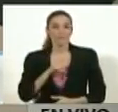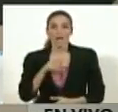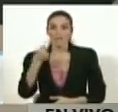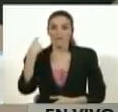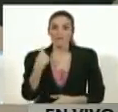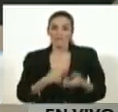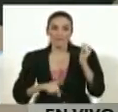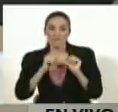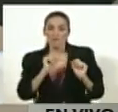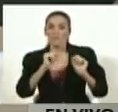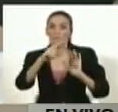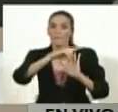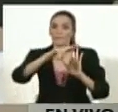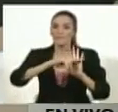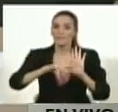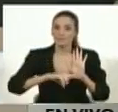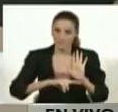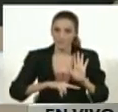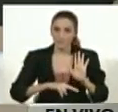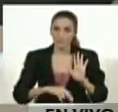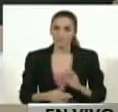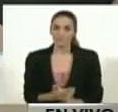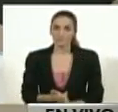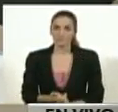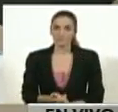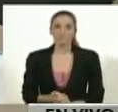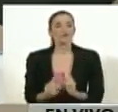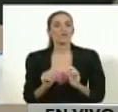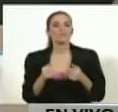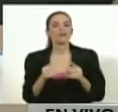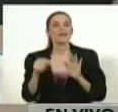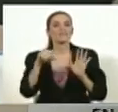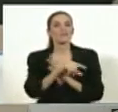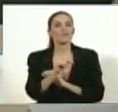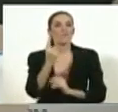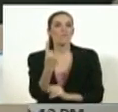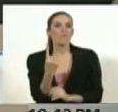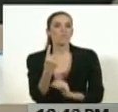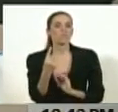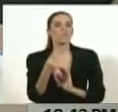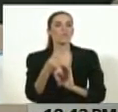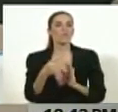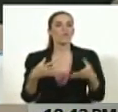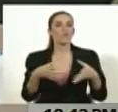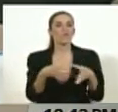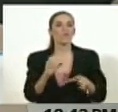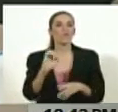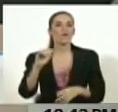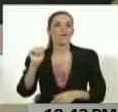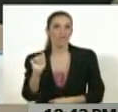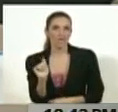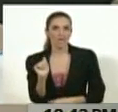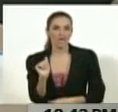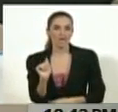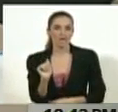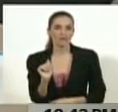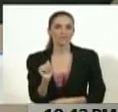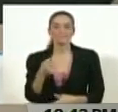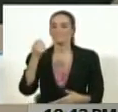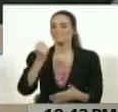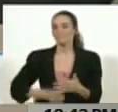defendimos principios principios Empezando por el artículo 1 de la carta de la Organización de Estados Americanos donde se